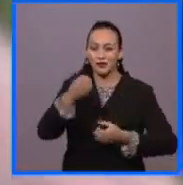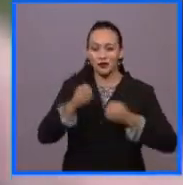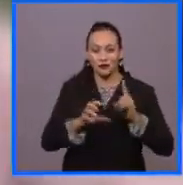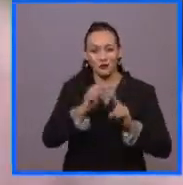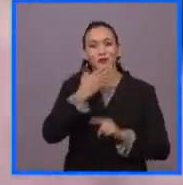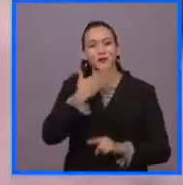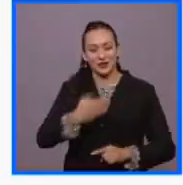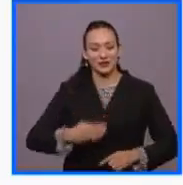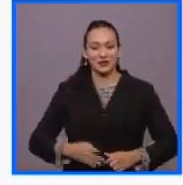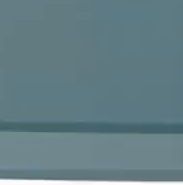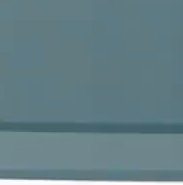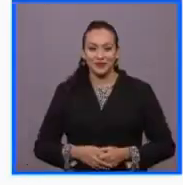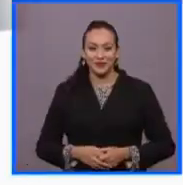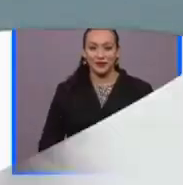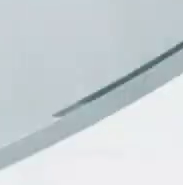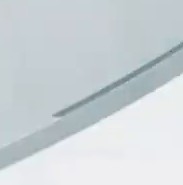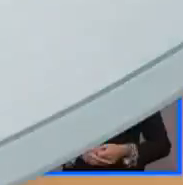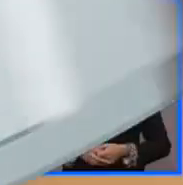espacio seguro.